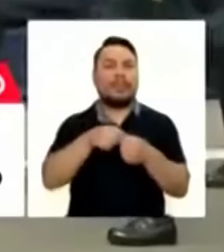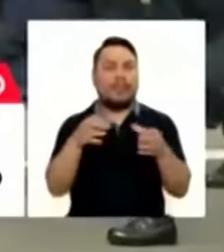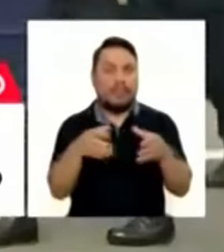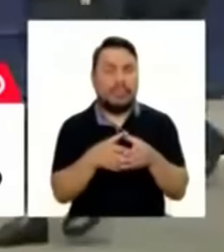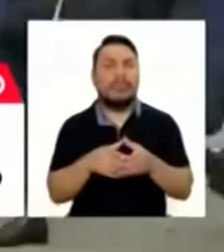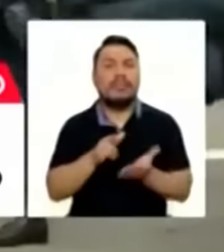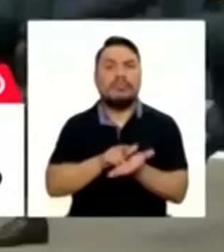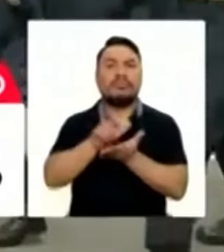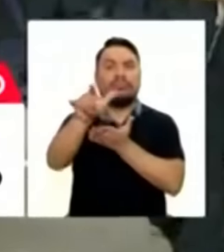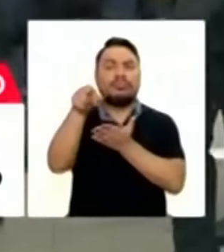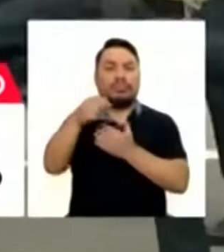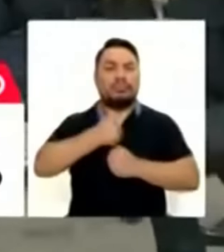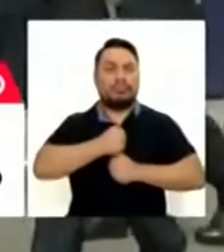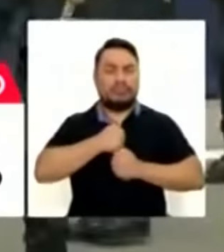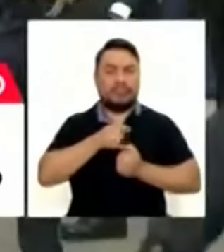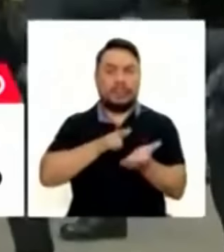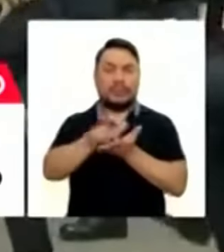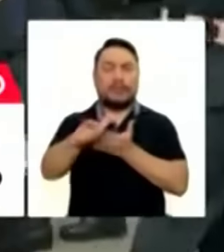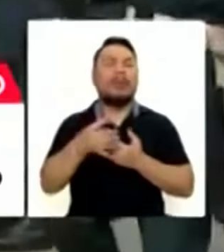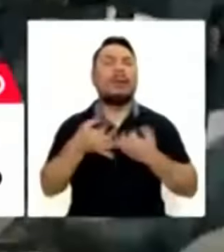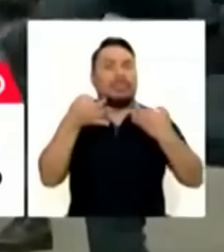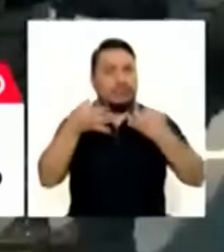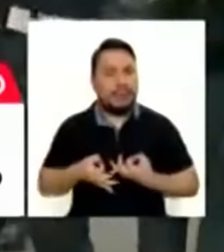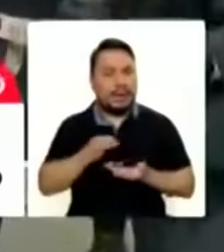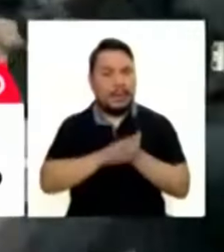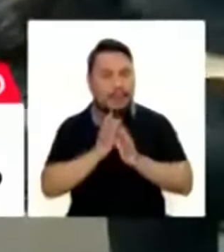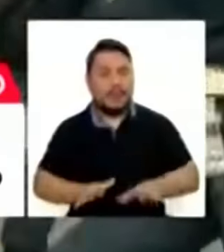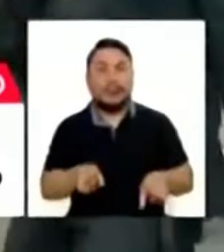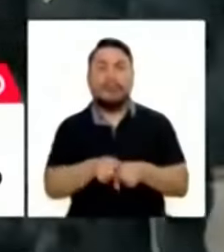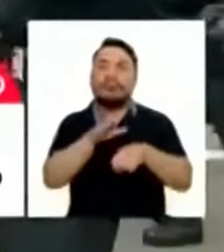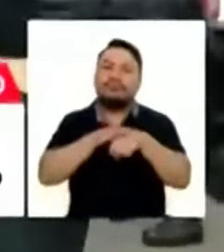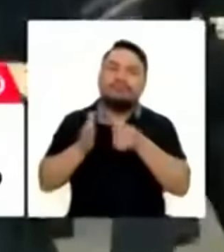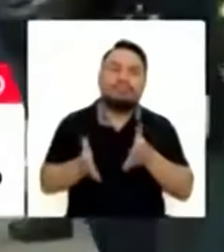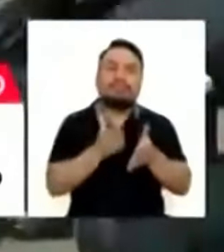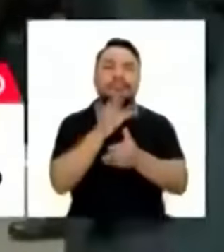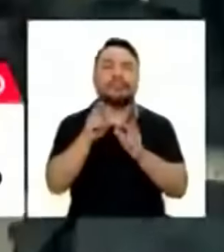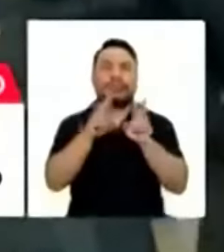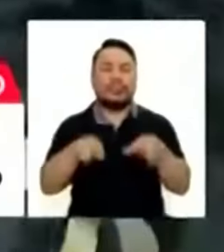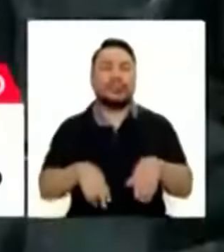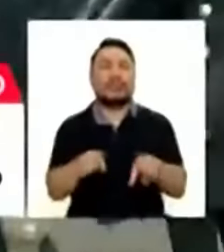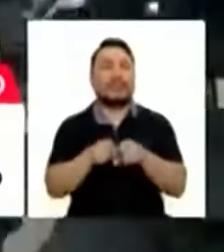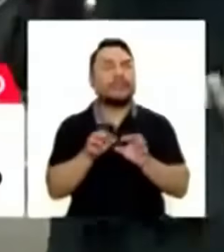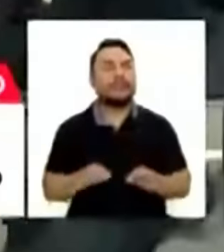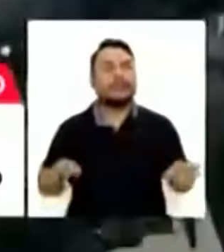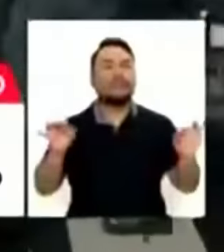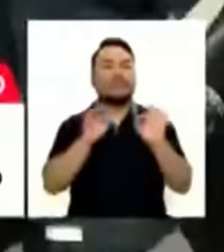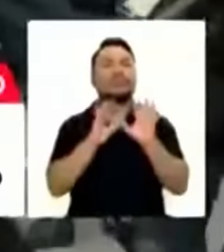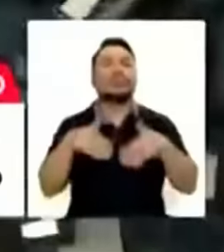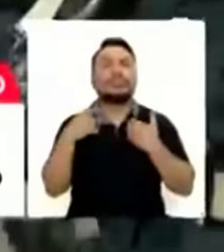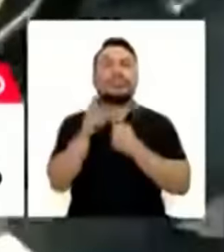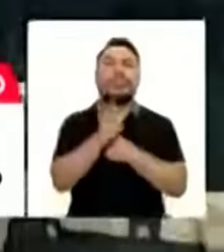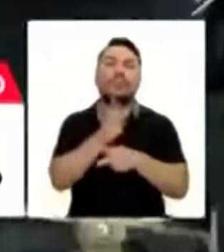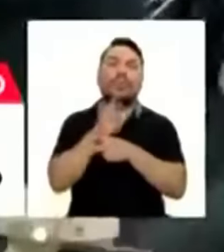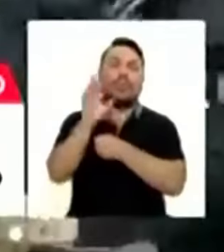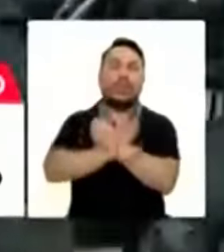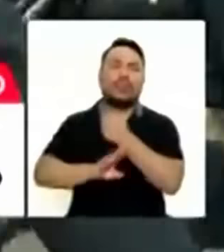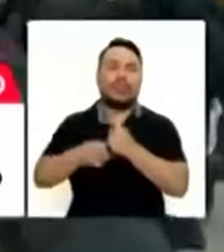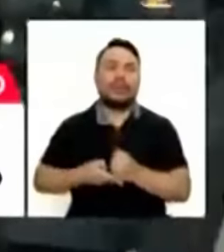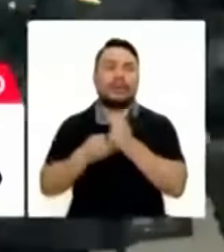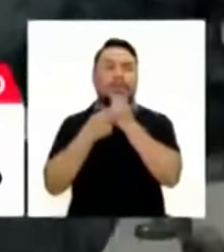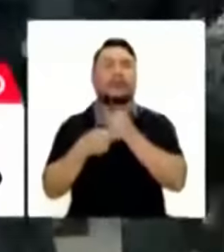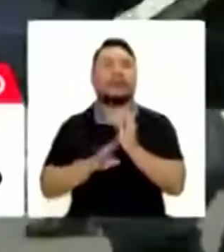una fuerza aérea que es garantía de paz y del equilibrio estratégico de la región, indispensable para la seguridad y el desarrollo